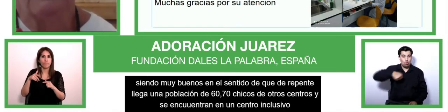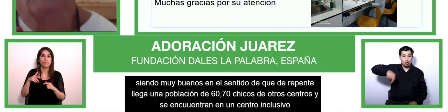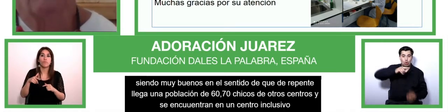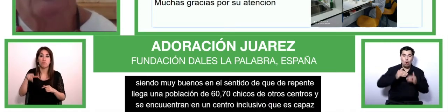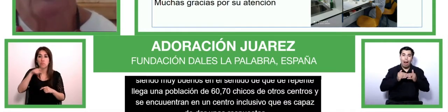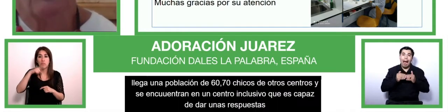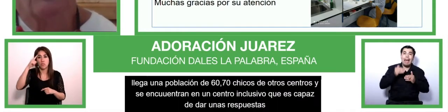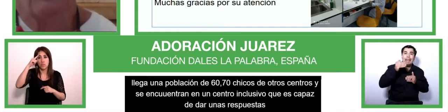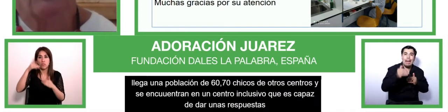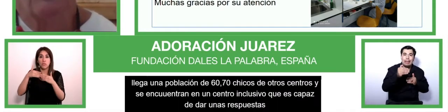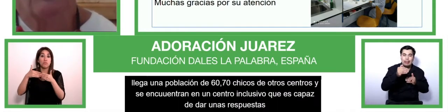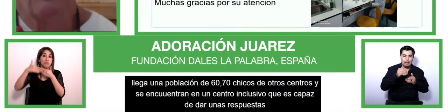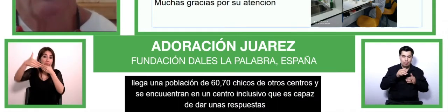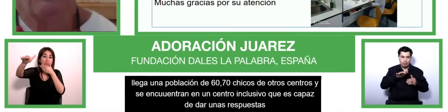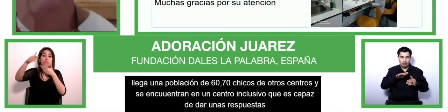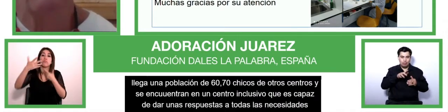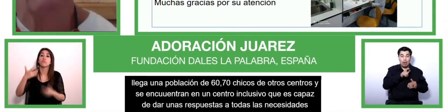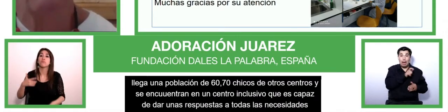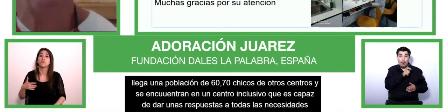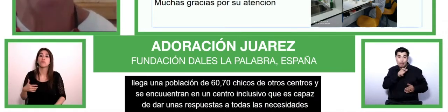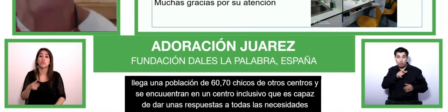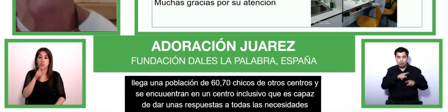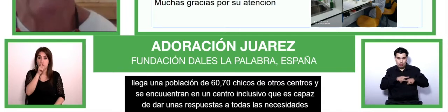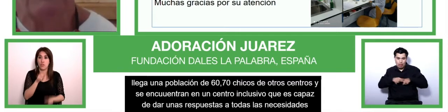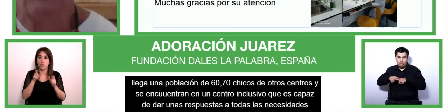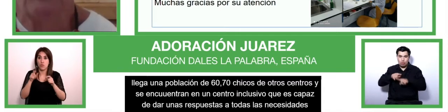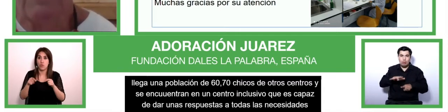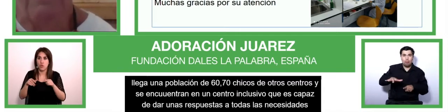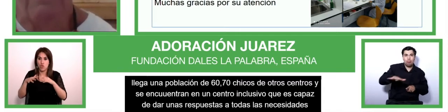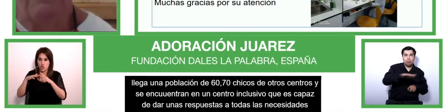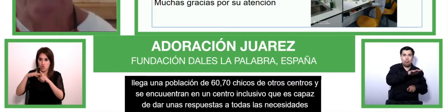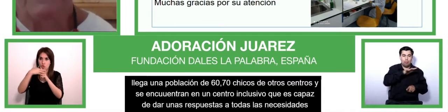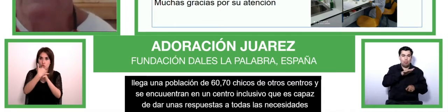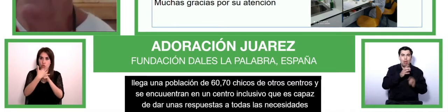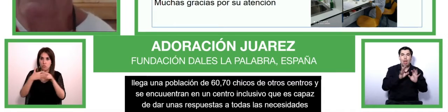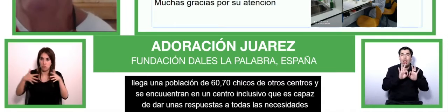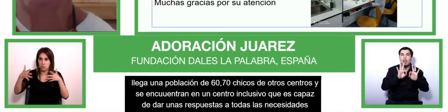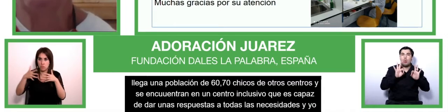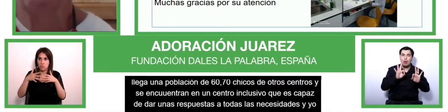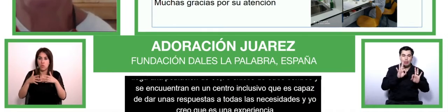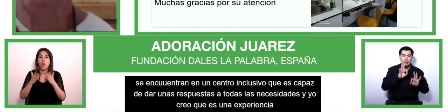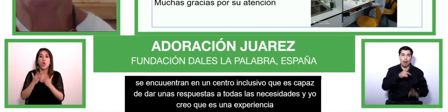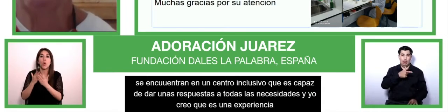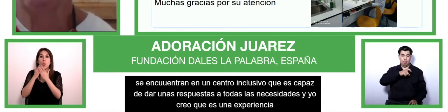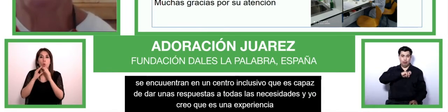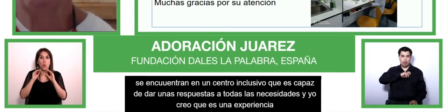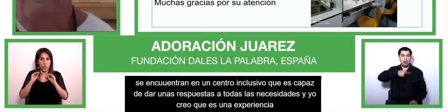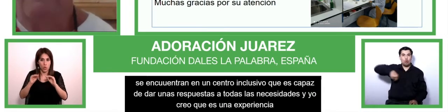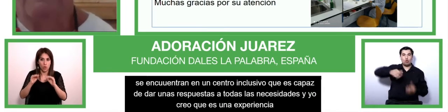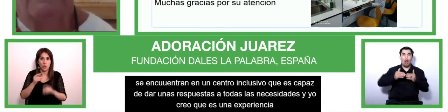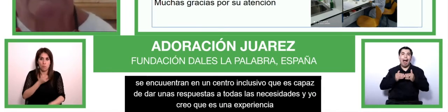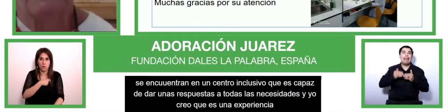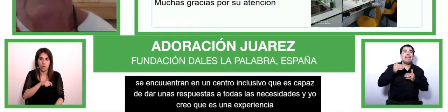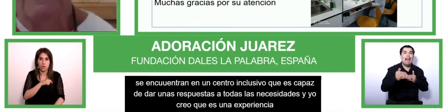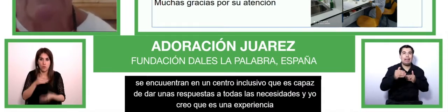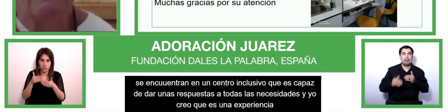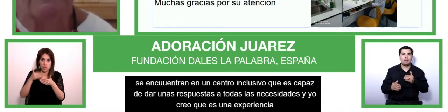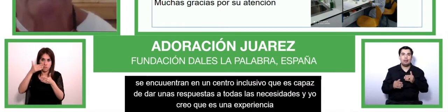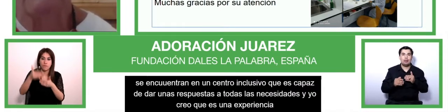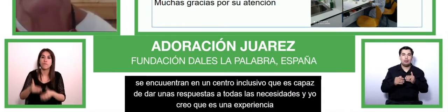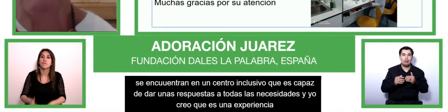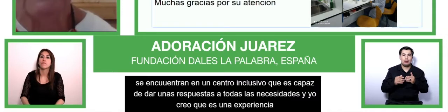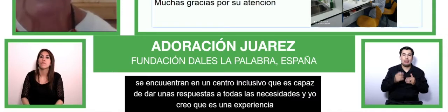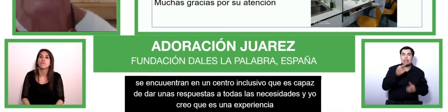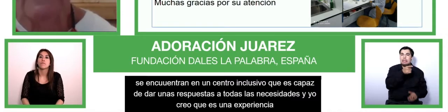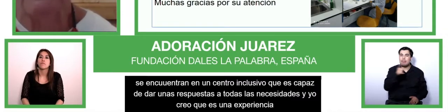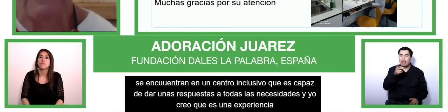la sociedad educativa española pide. Hacemos una meta reflexión cada semana, cada